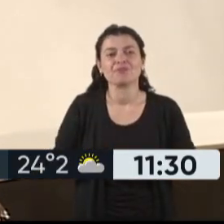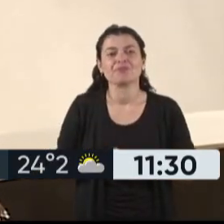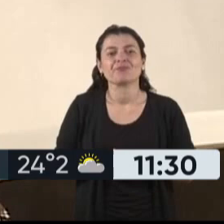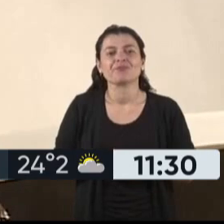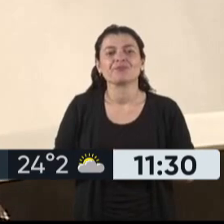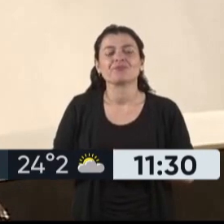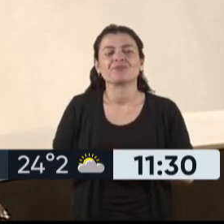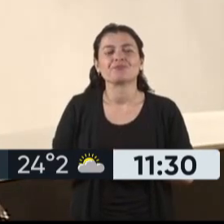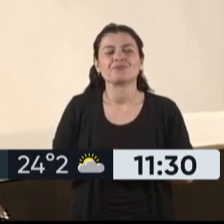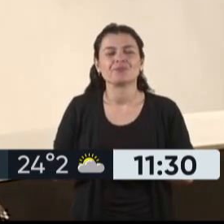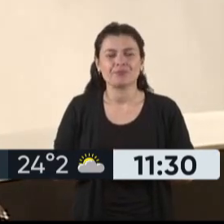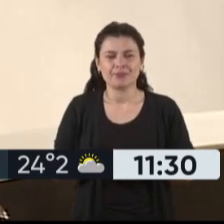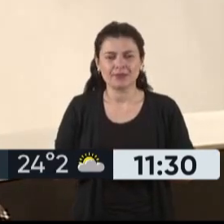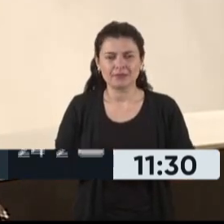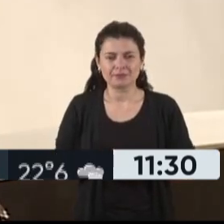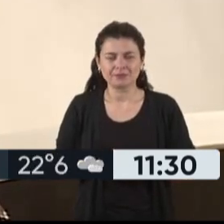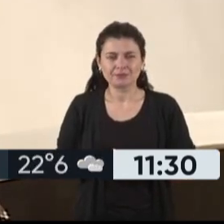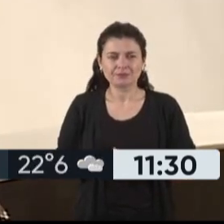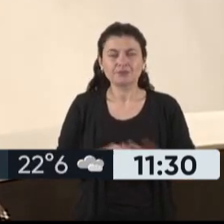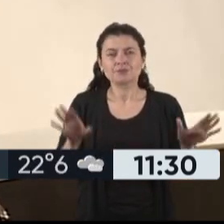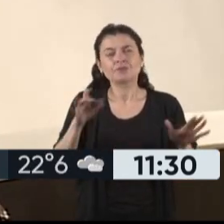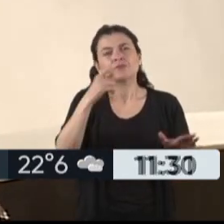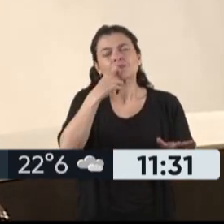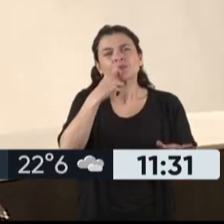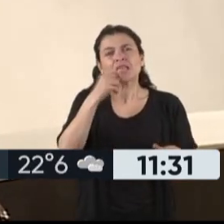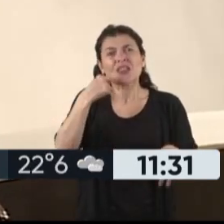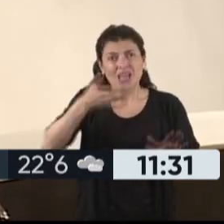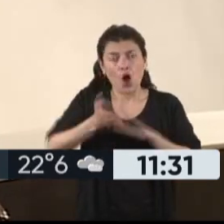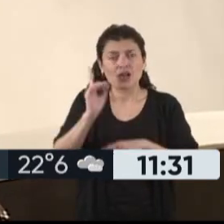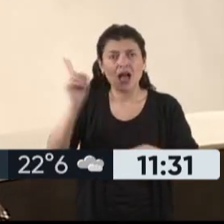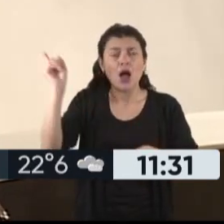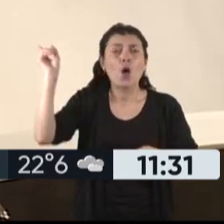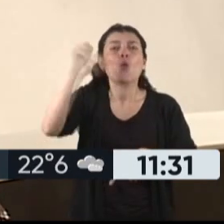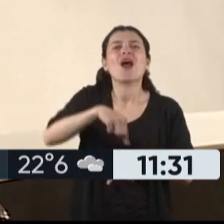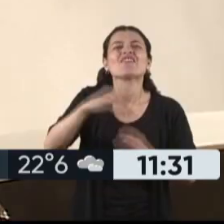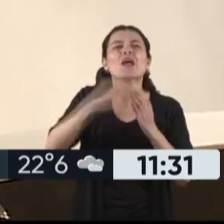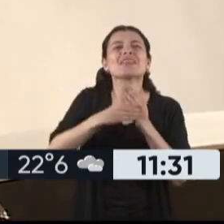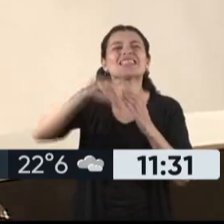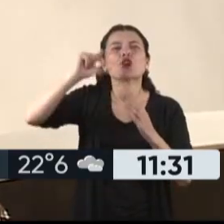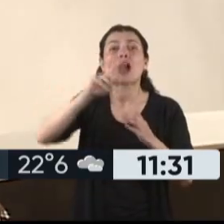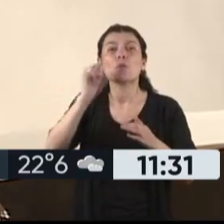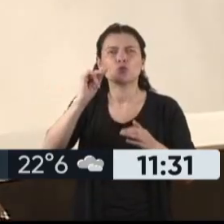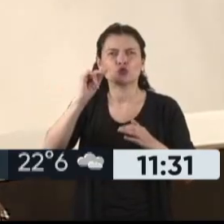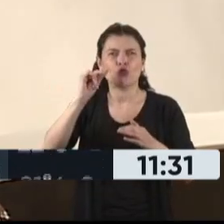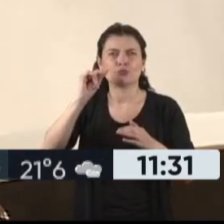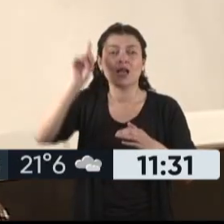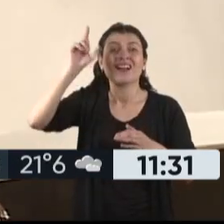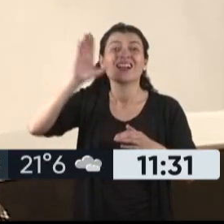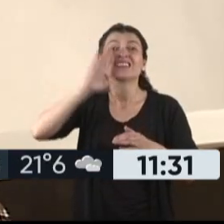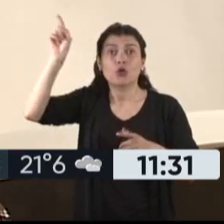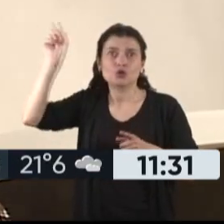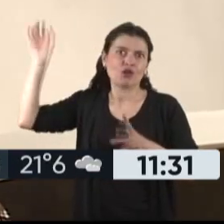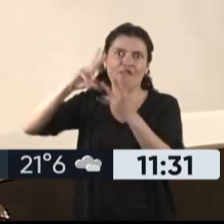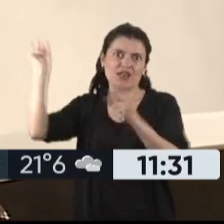y Concierto. Para que no me tengas que contestar cuando venga el ministro Caputo de Estados Unidos, dará los detalles, te evito eso.